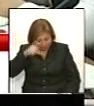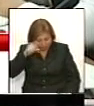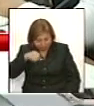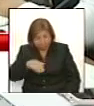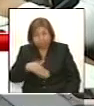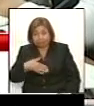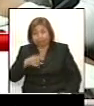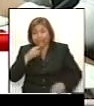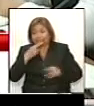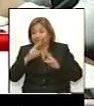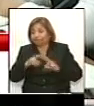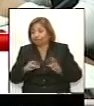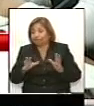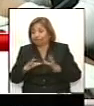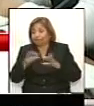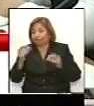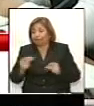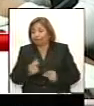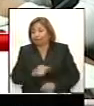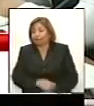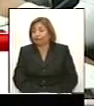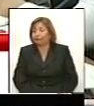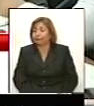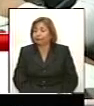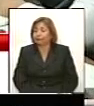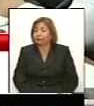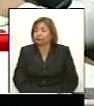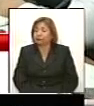la respuesta es más inmediata, ¿no?